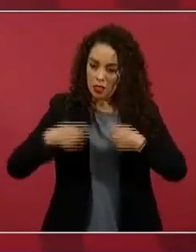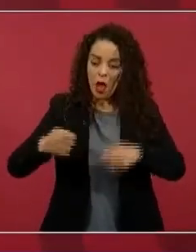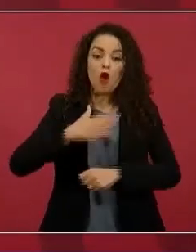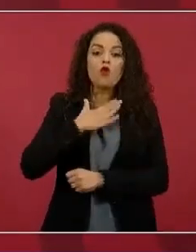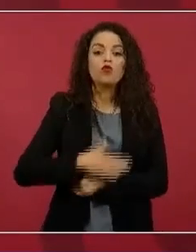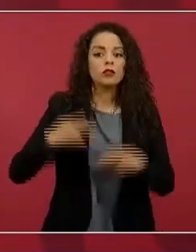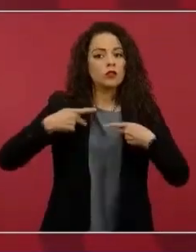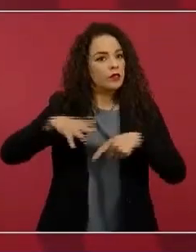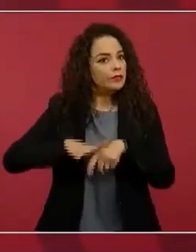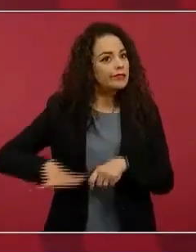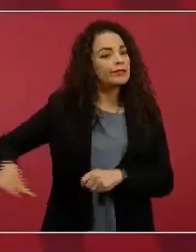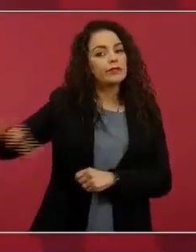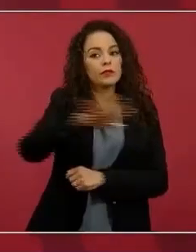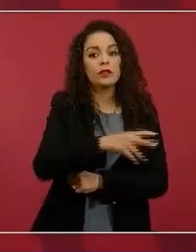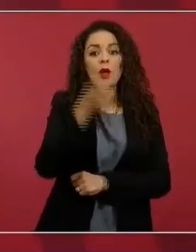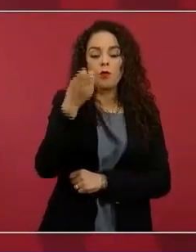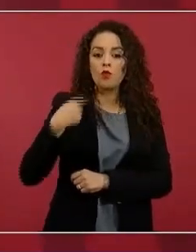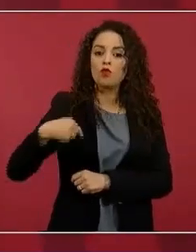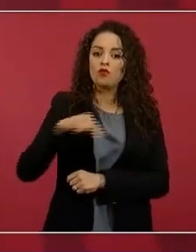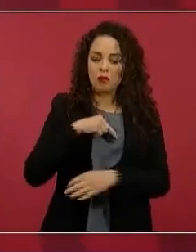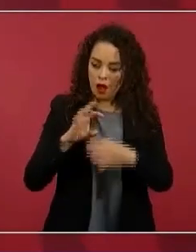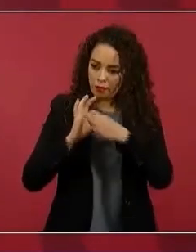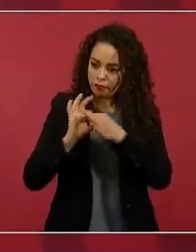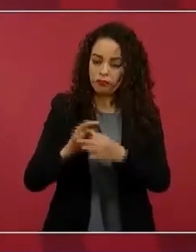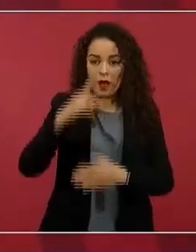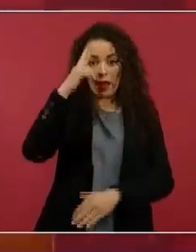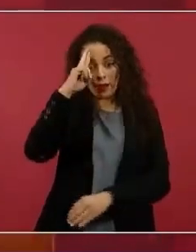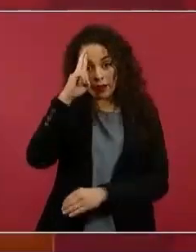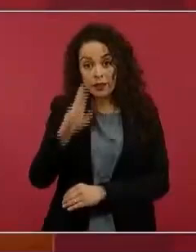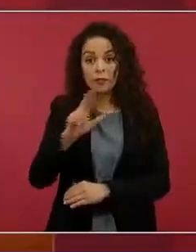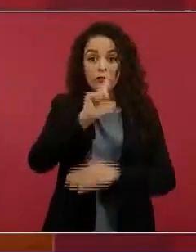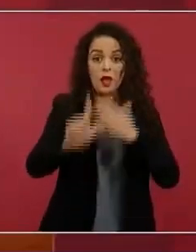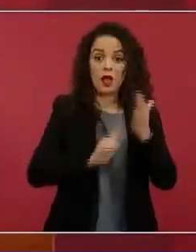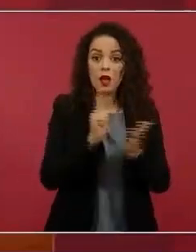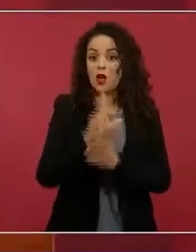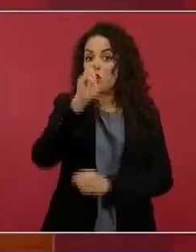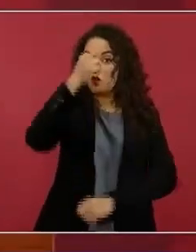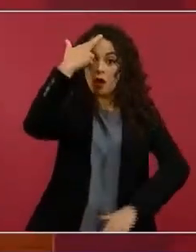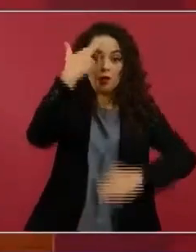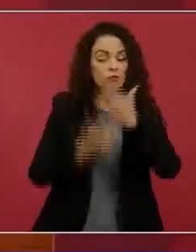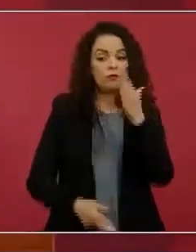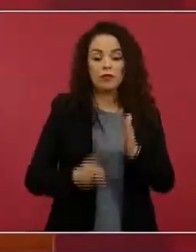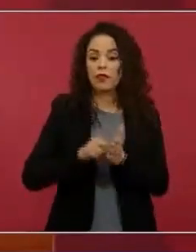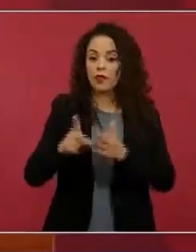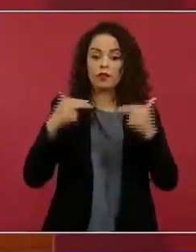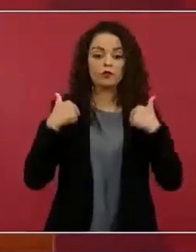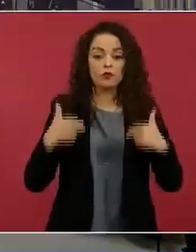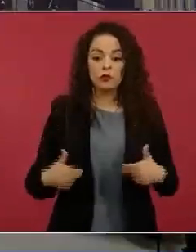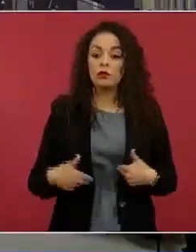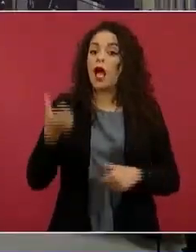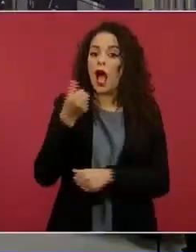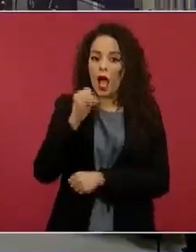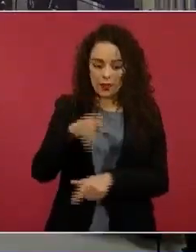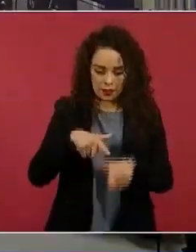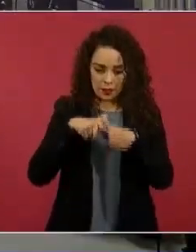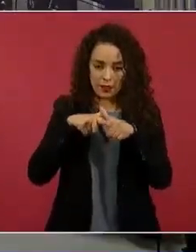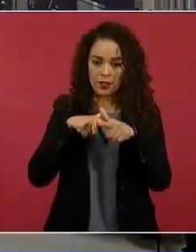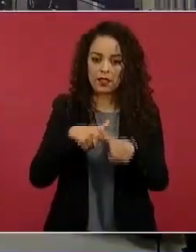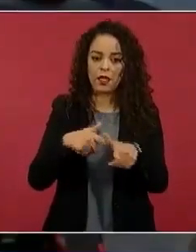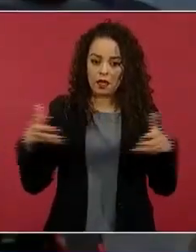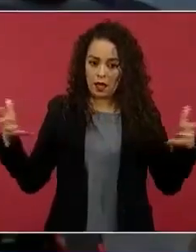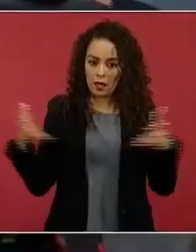actuando con estricto apego a la ley, sin violar los derechos humanos, y lo vamos a seguir haciendo. ¿Y si se presentó